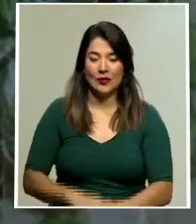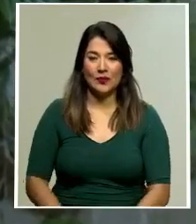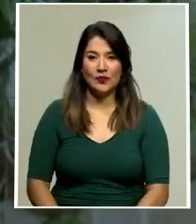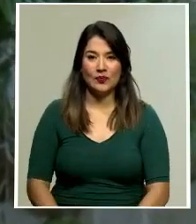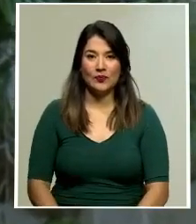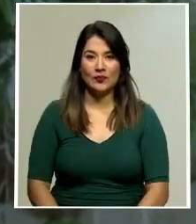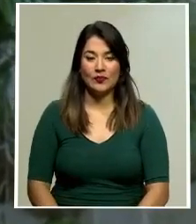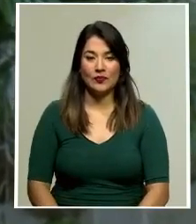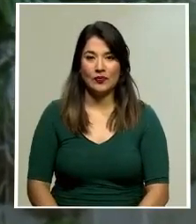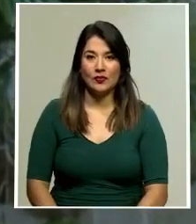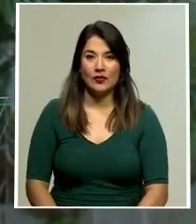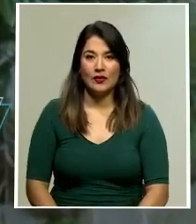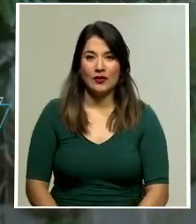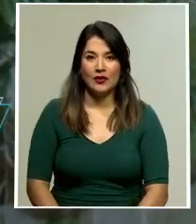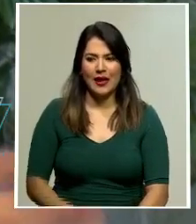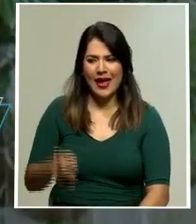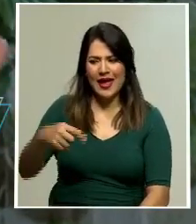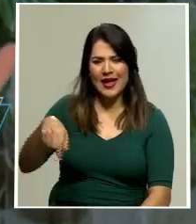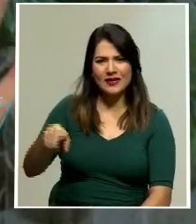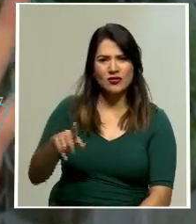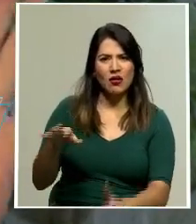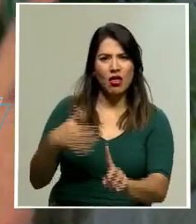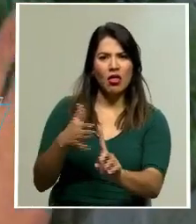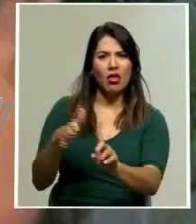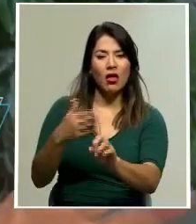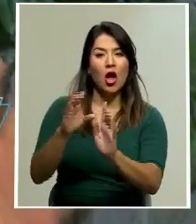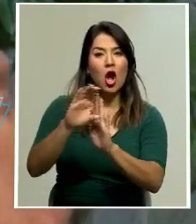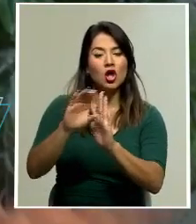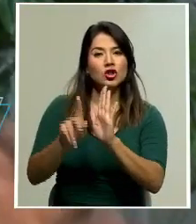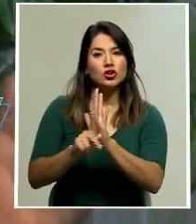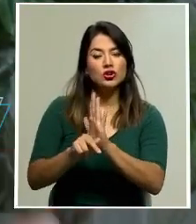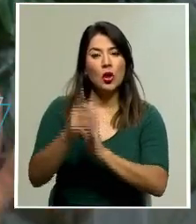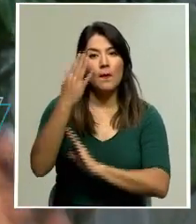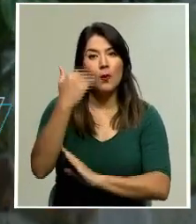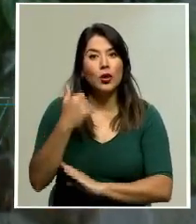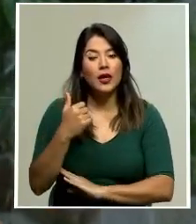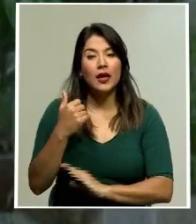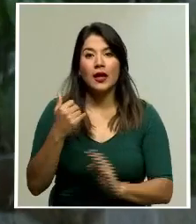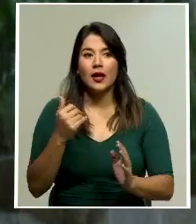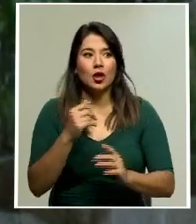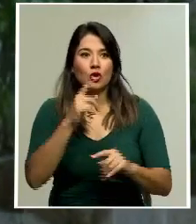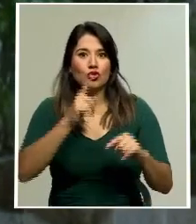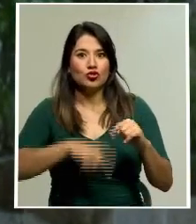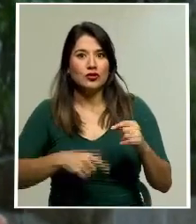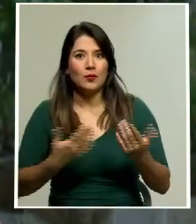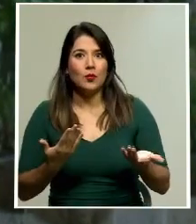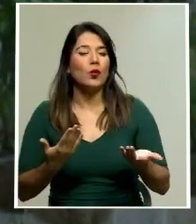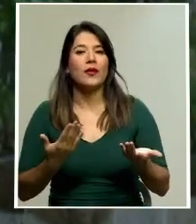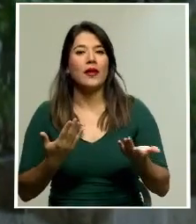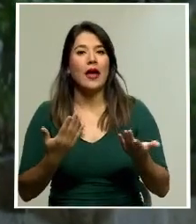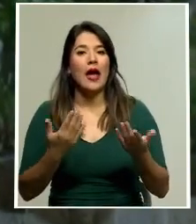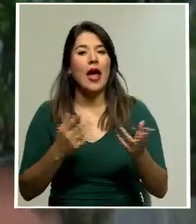Aplicar o burlar la Constitución política en el sentido de que no cabe la aplicación retroactiva de la ley